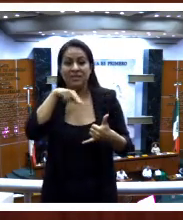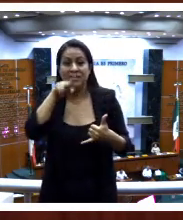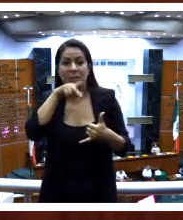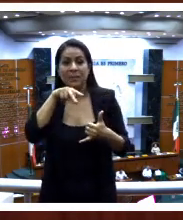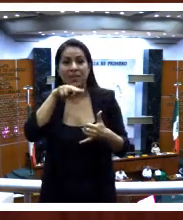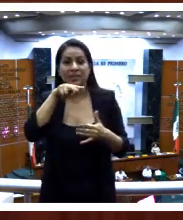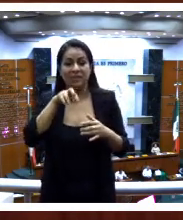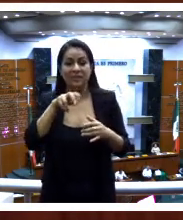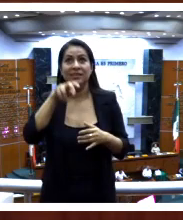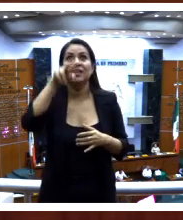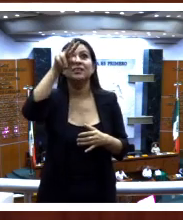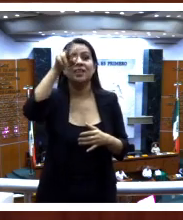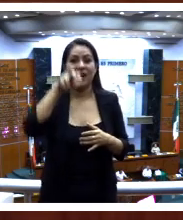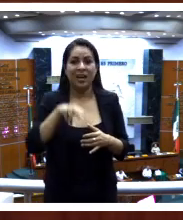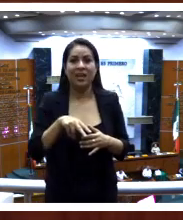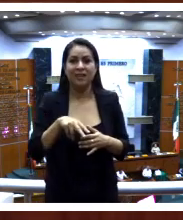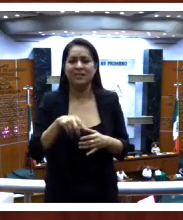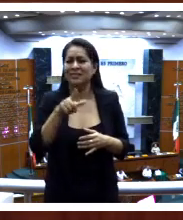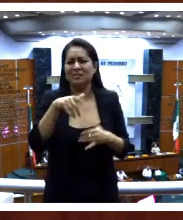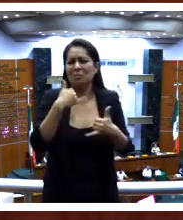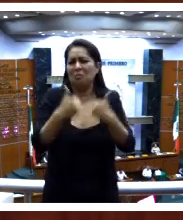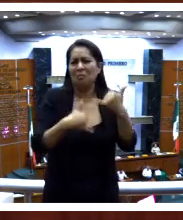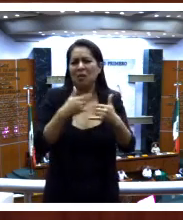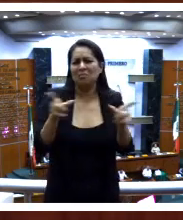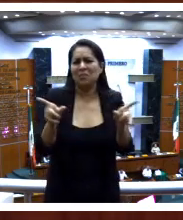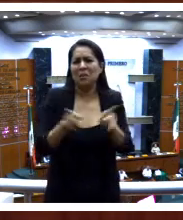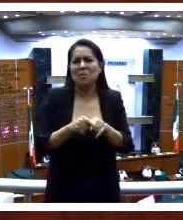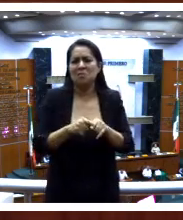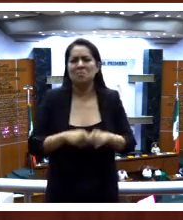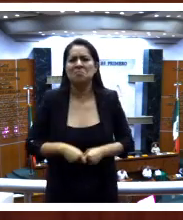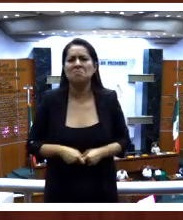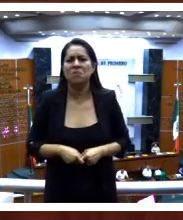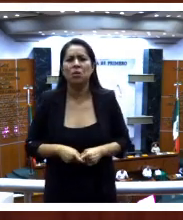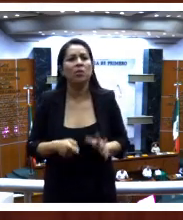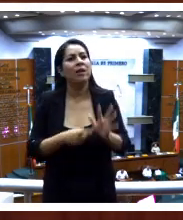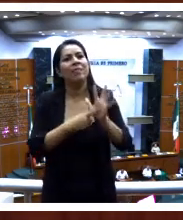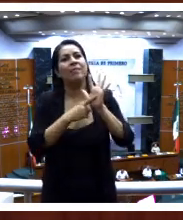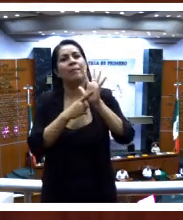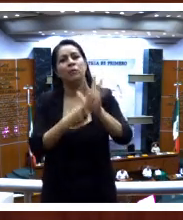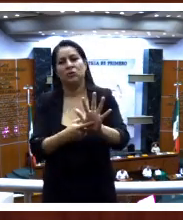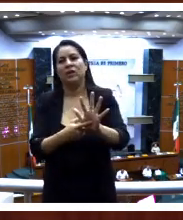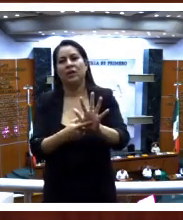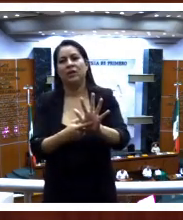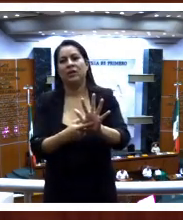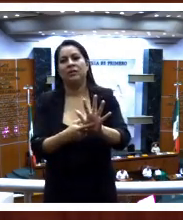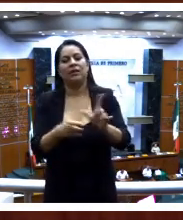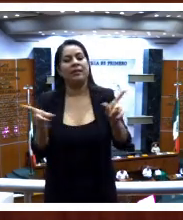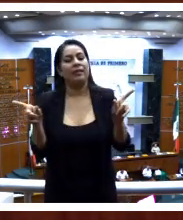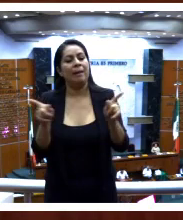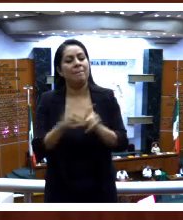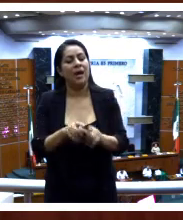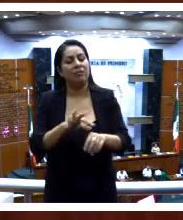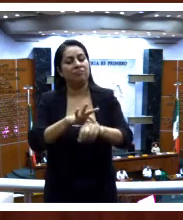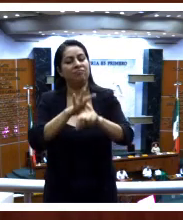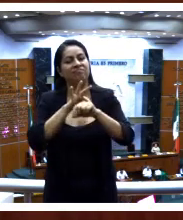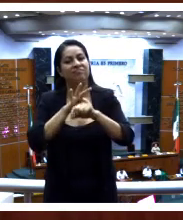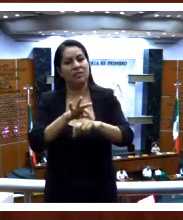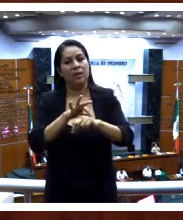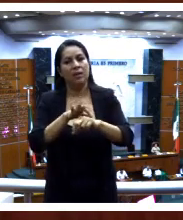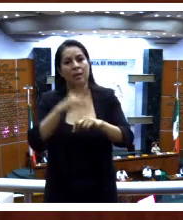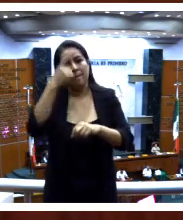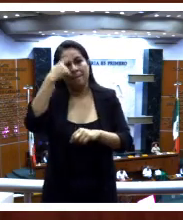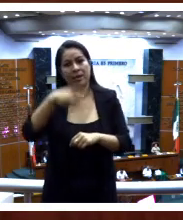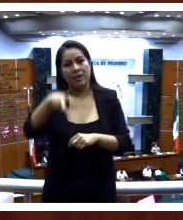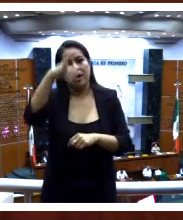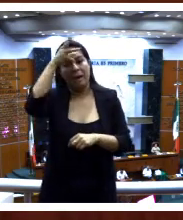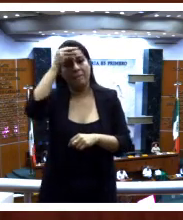más. Eso fue simplemente una demostración real para que